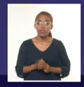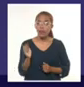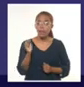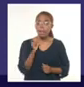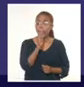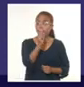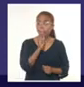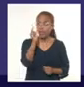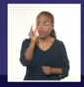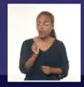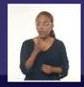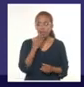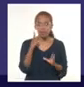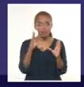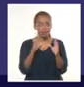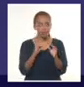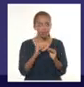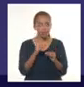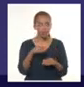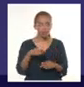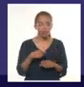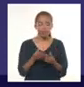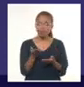Jorge Legañoa. Buenas noches, Legañoa, adelante.